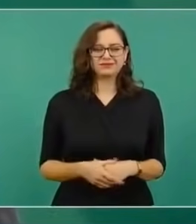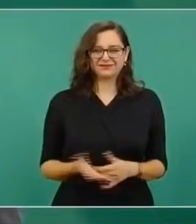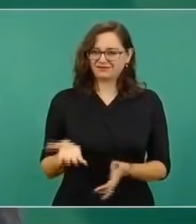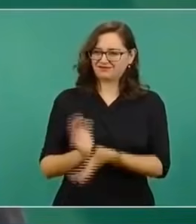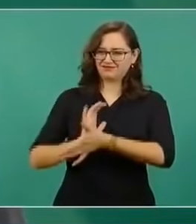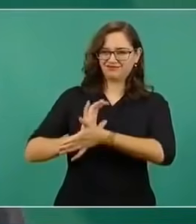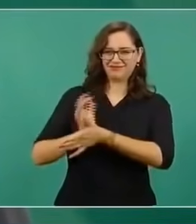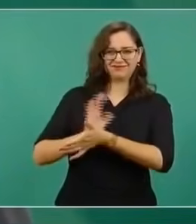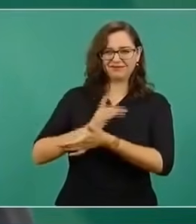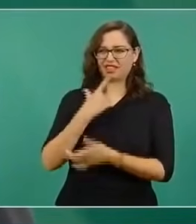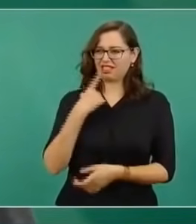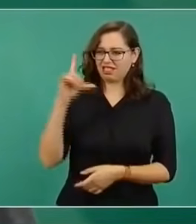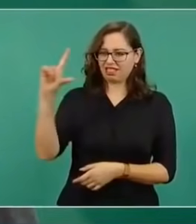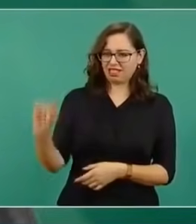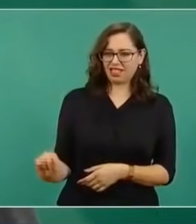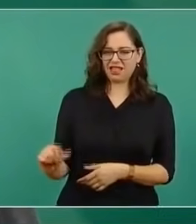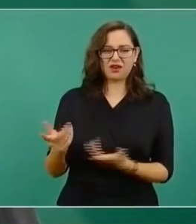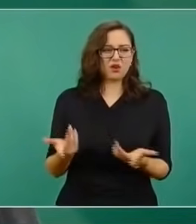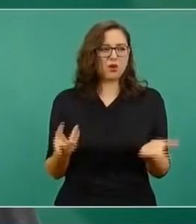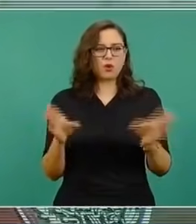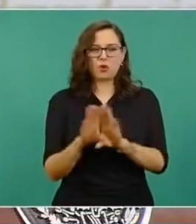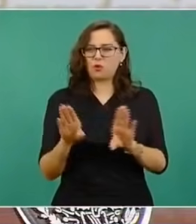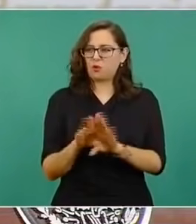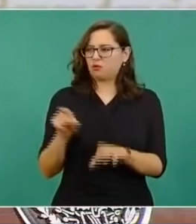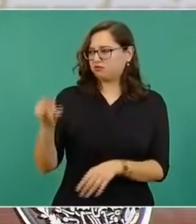académico del más alto nivel,